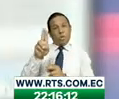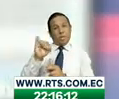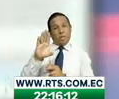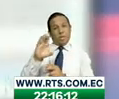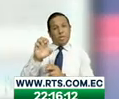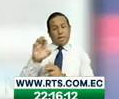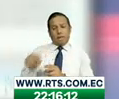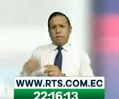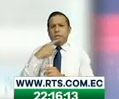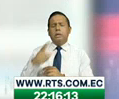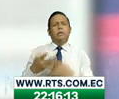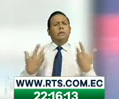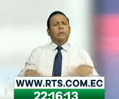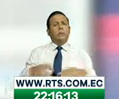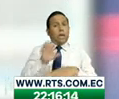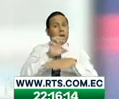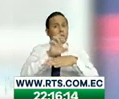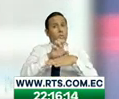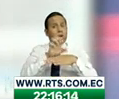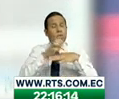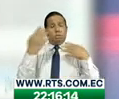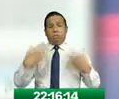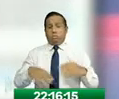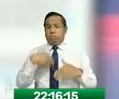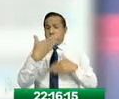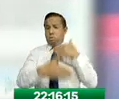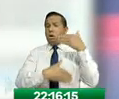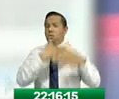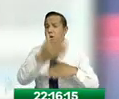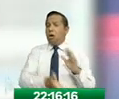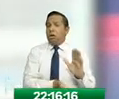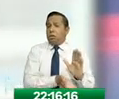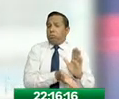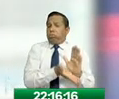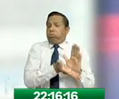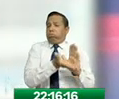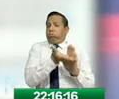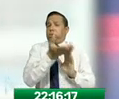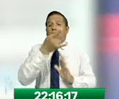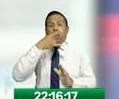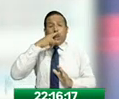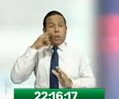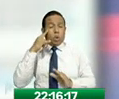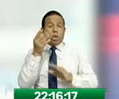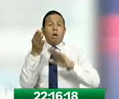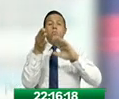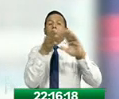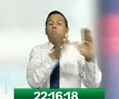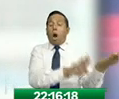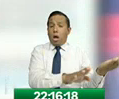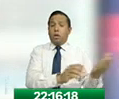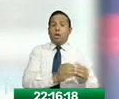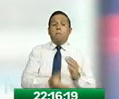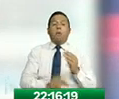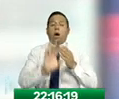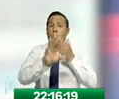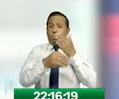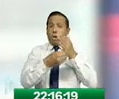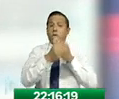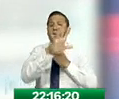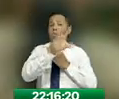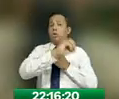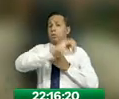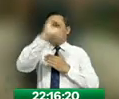aviso que en el Ecuador las cifras de muerte infantil podrían aumentar a más del 50% a causa de la presión generada por el